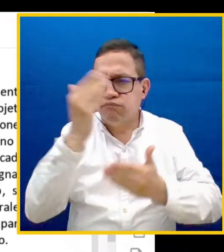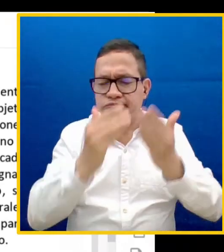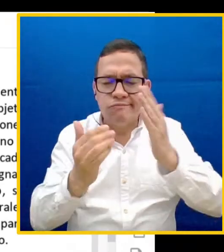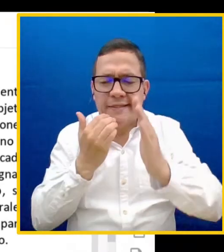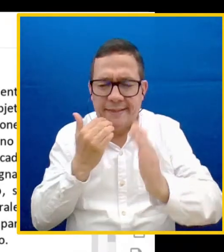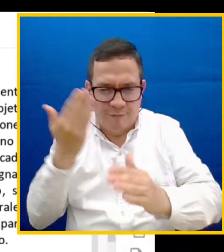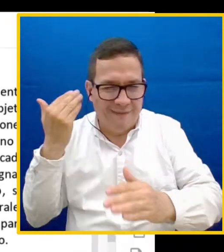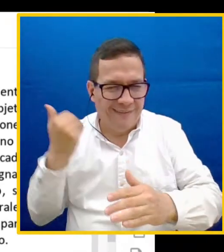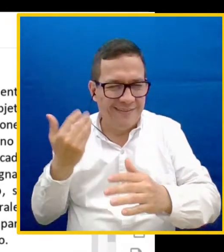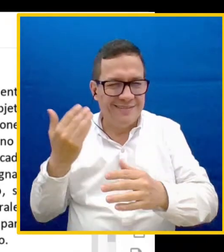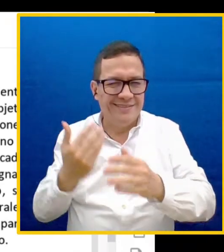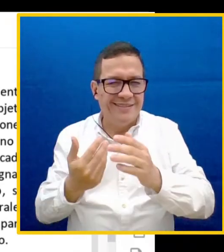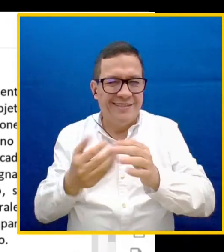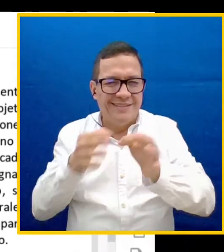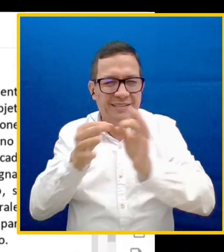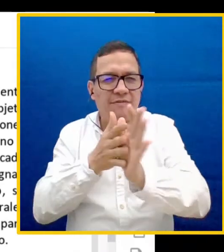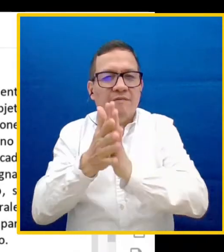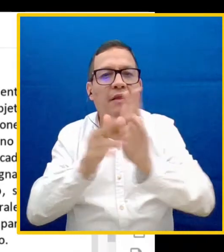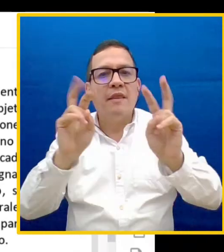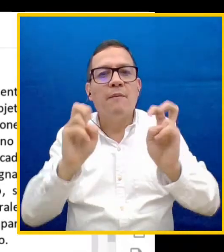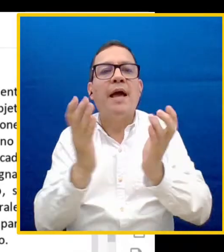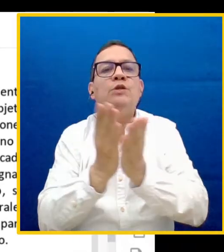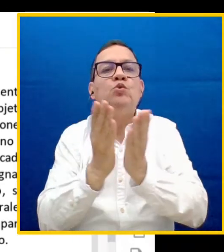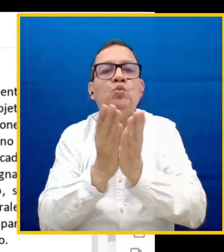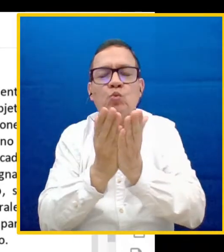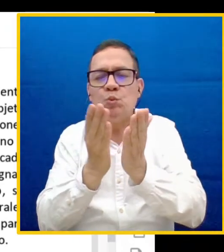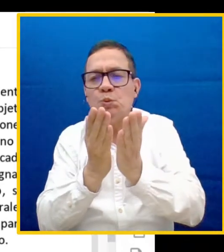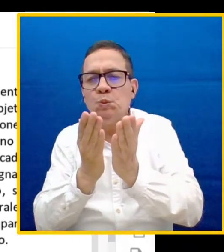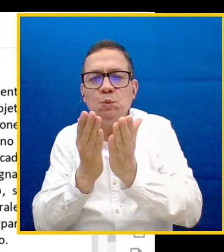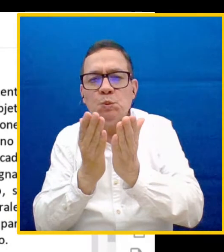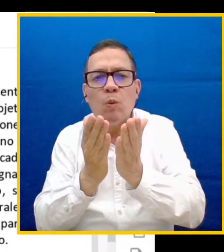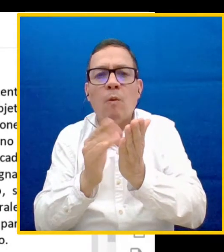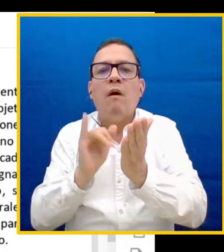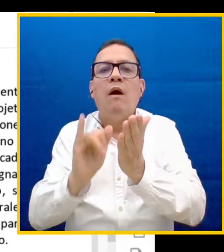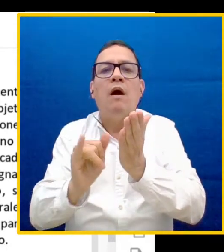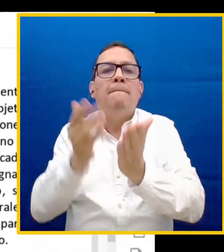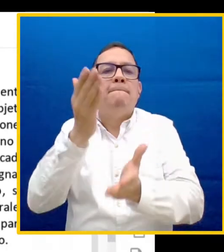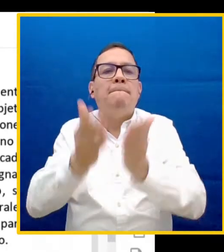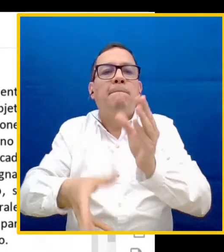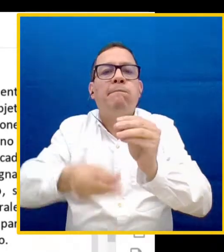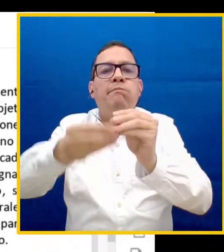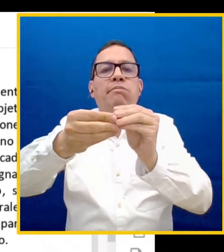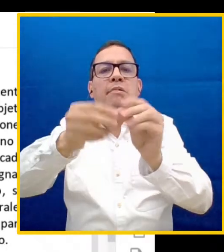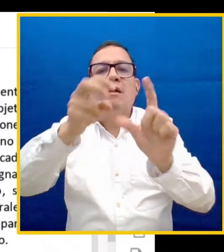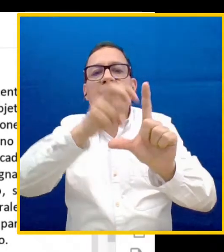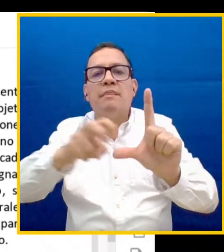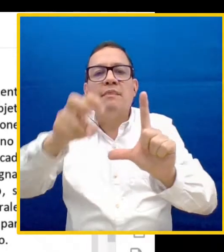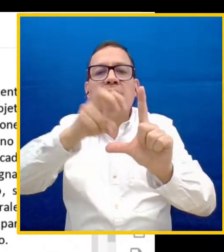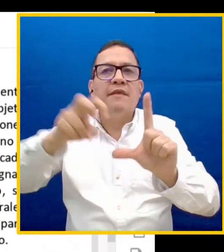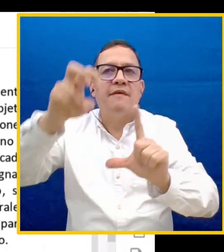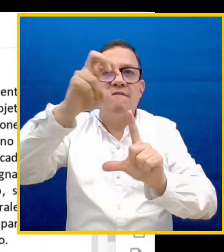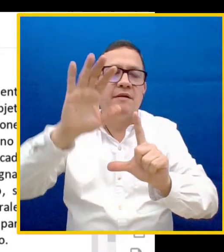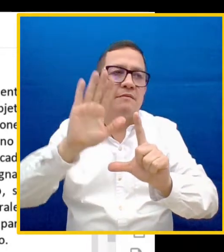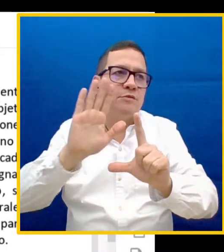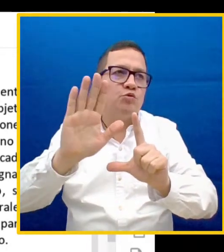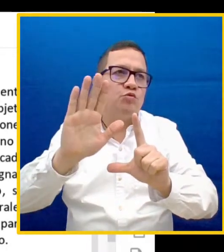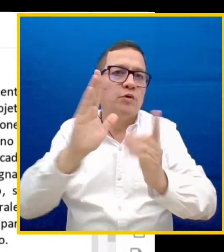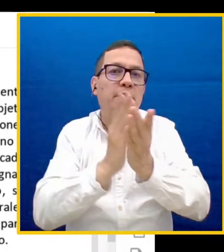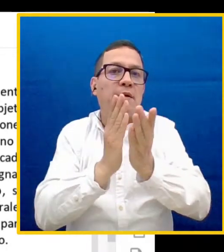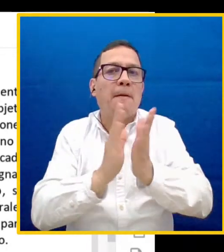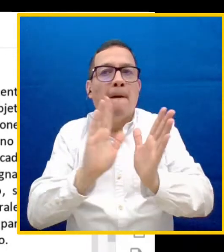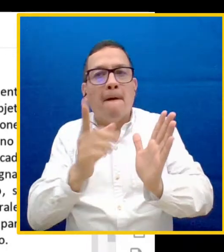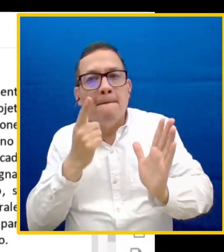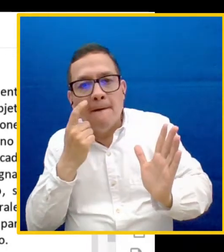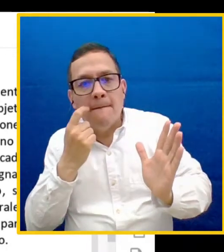que mencionamos más arriba, por ejemplo, podríamos agregar la variable del nivel de estudios más alto alcanzado por el padre